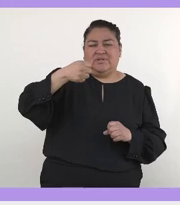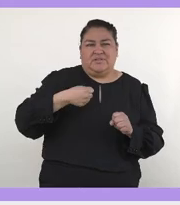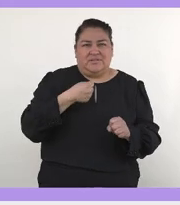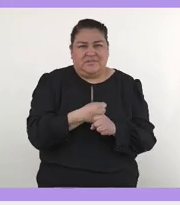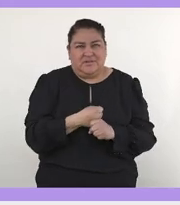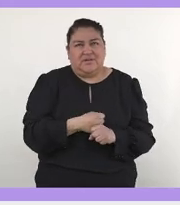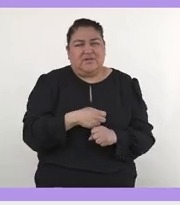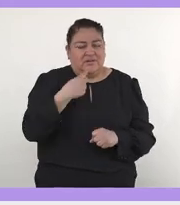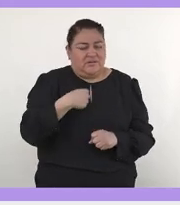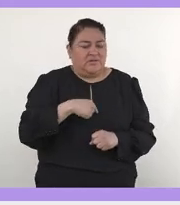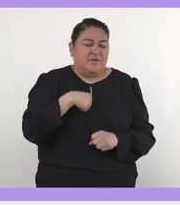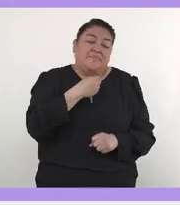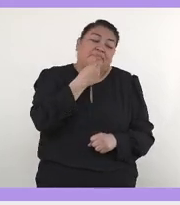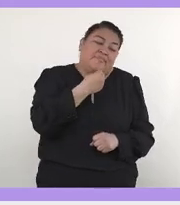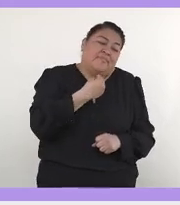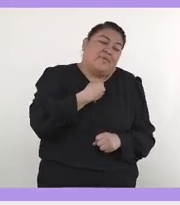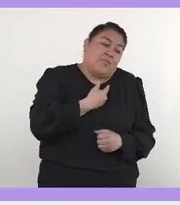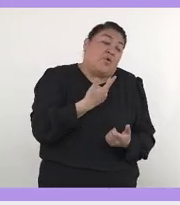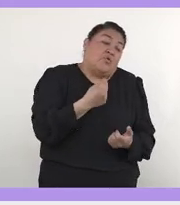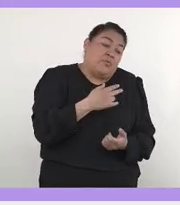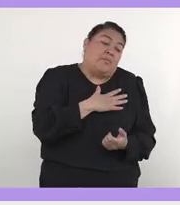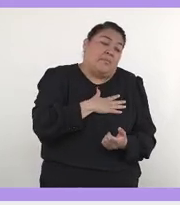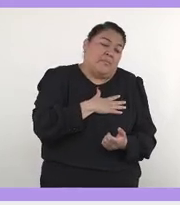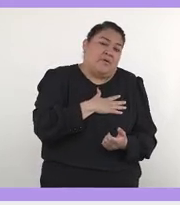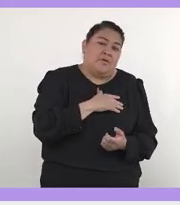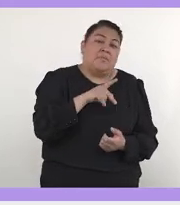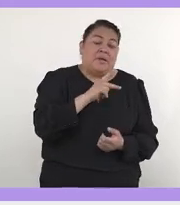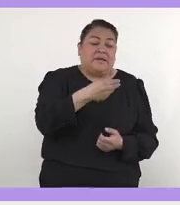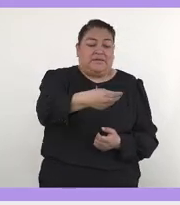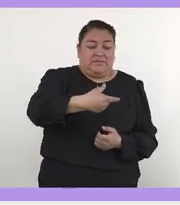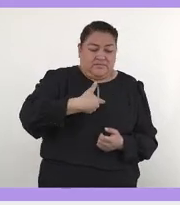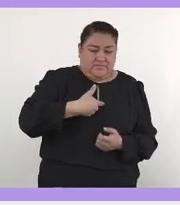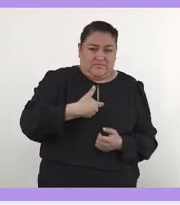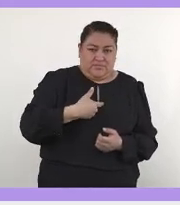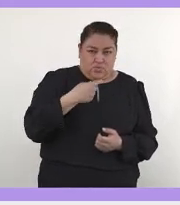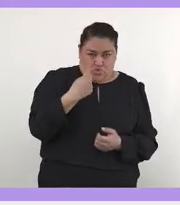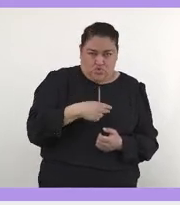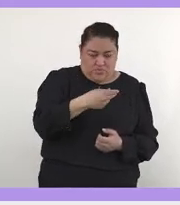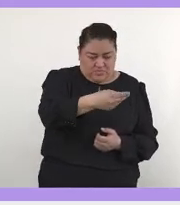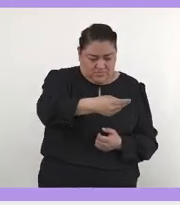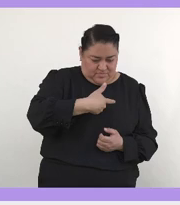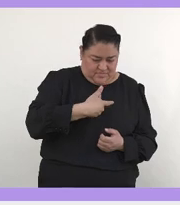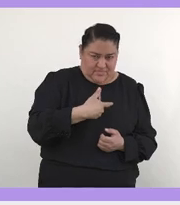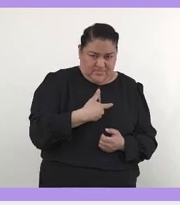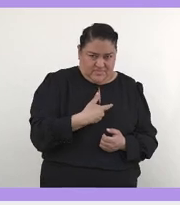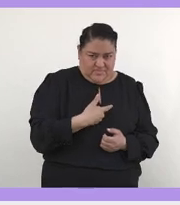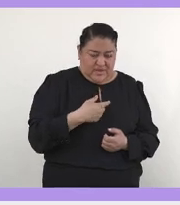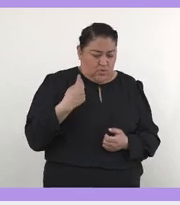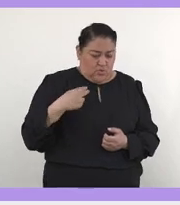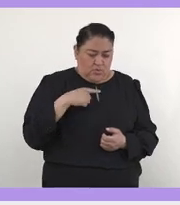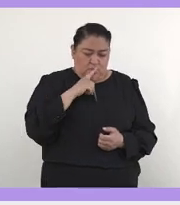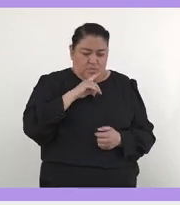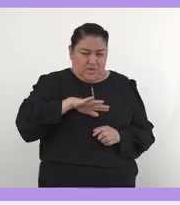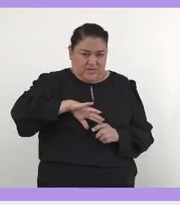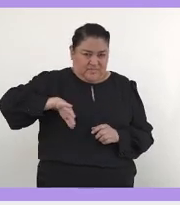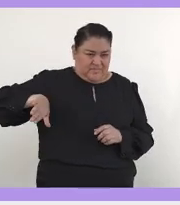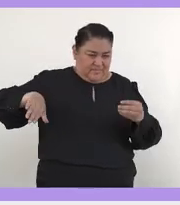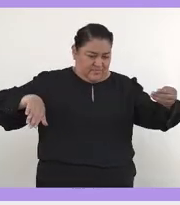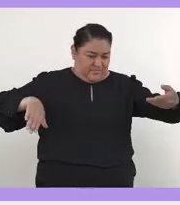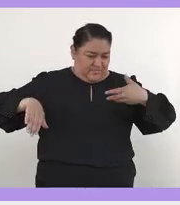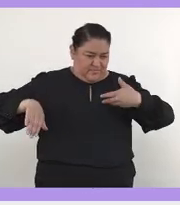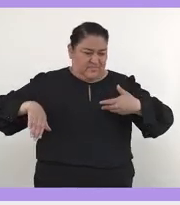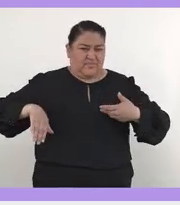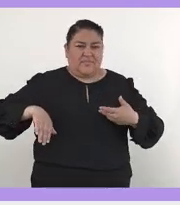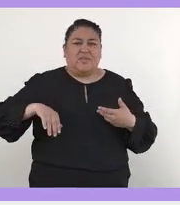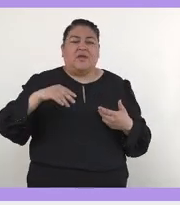no me gusta no y me gusta que me digan de una manera que no es mi nombre Pero si me